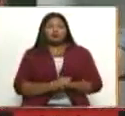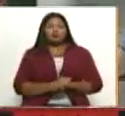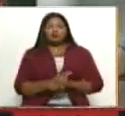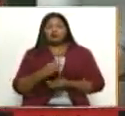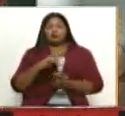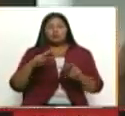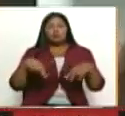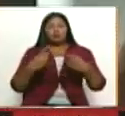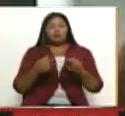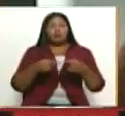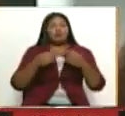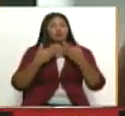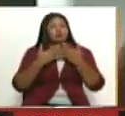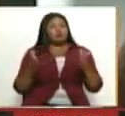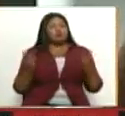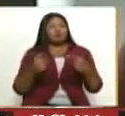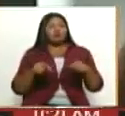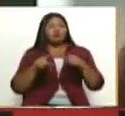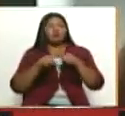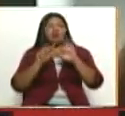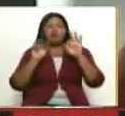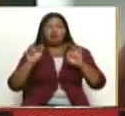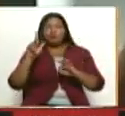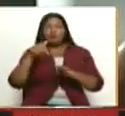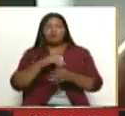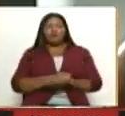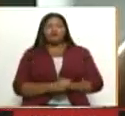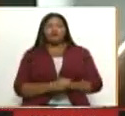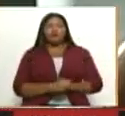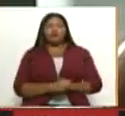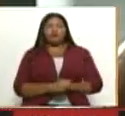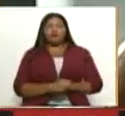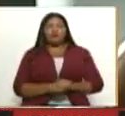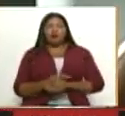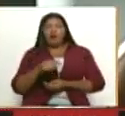ratificamos nuestra disposición para que